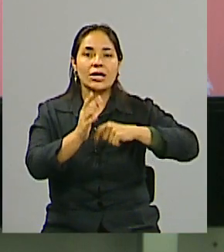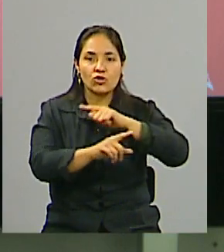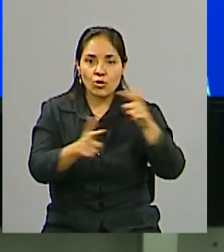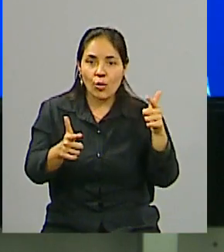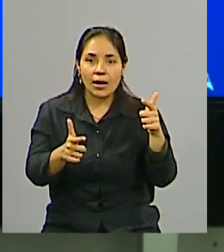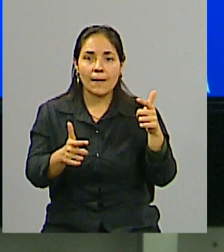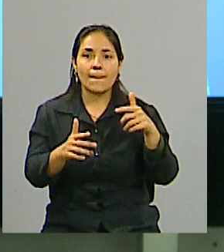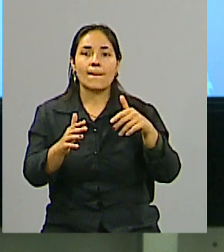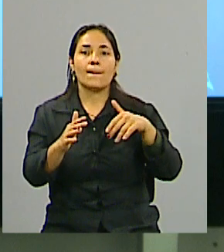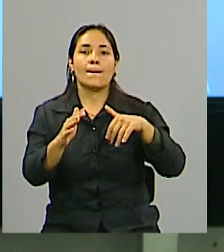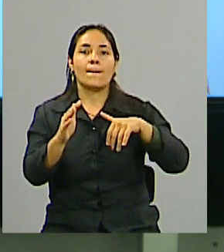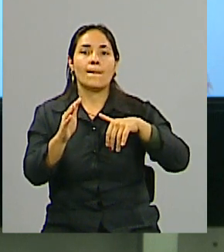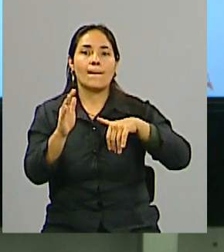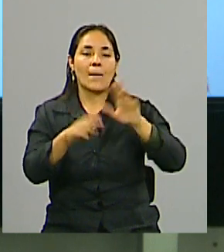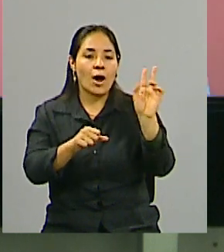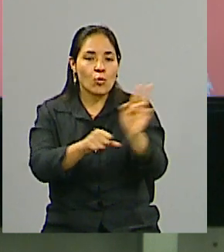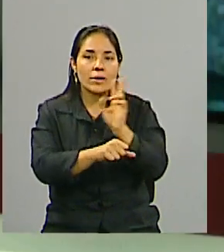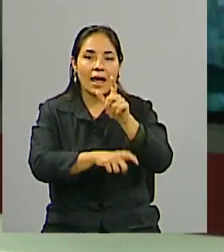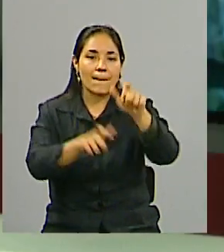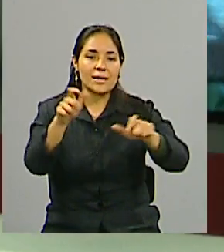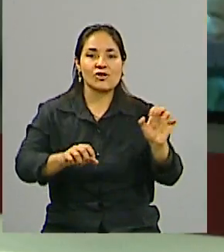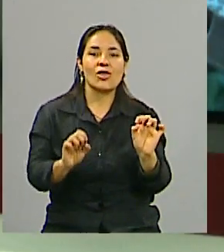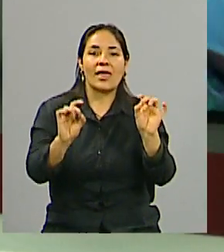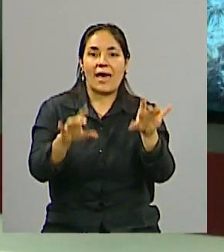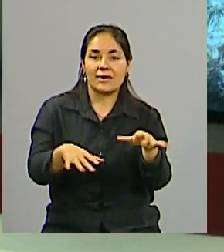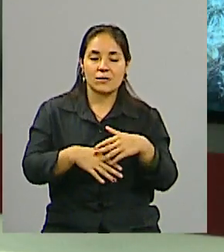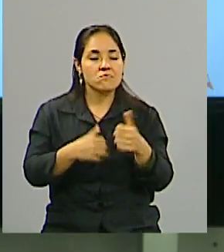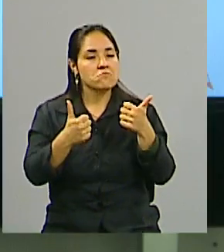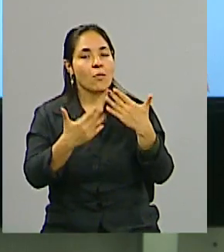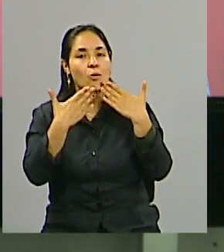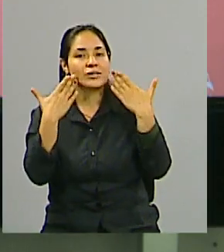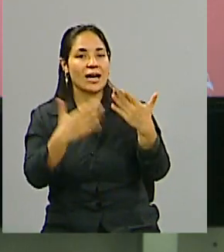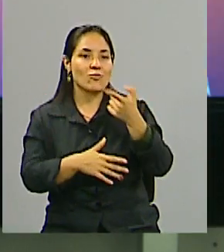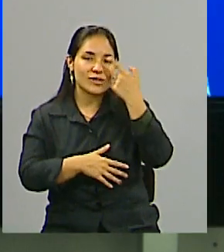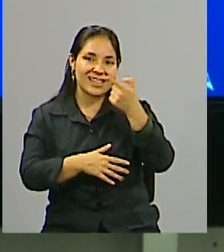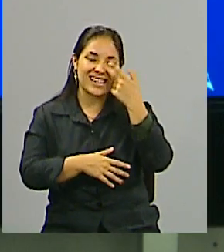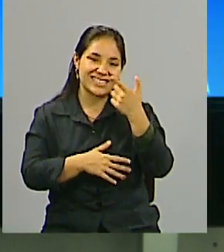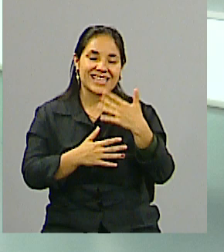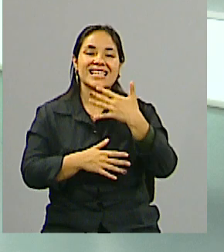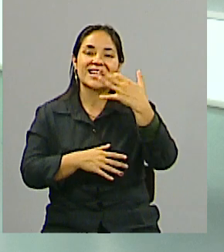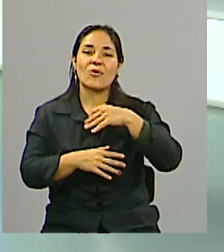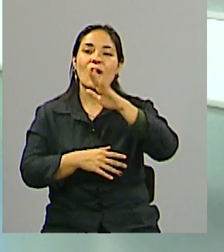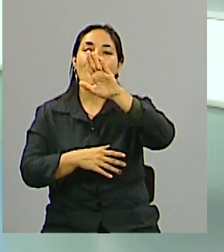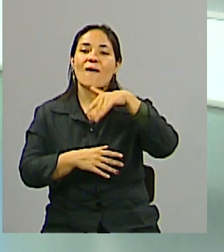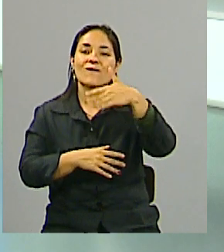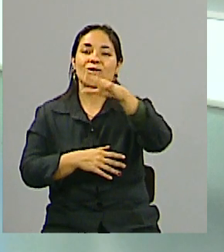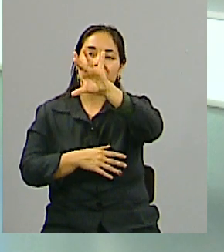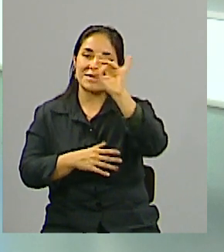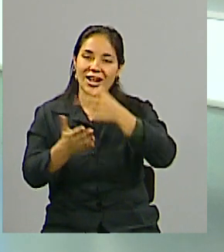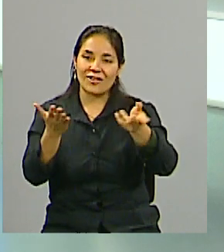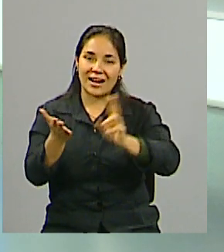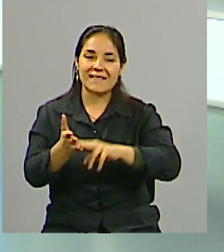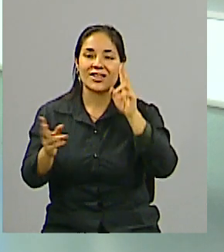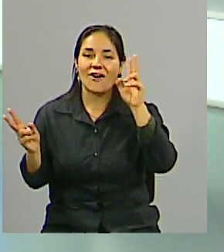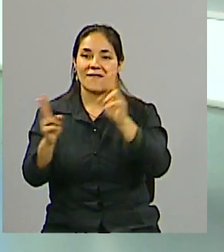amparara a los más vulnerables. Muchísimas gracias, Patricia. Muy interesante la nota. Así es que seguramente te vamos a volver a invitar. Será hasta cualquier